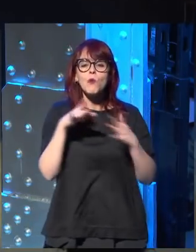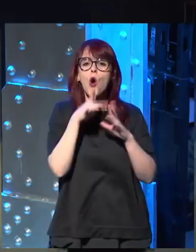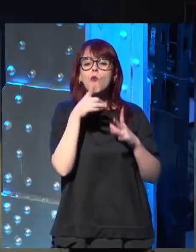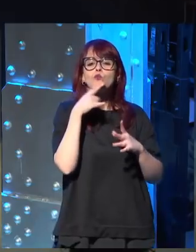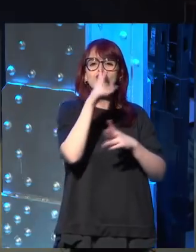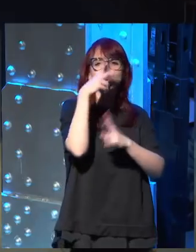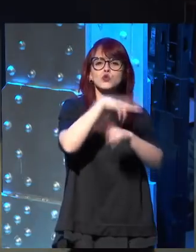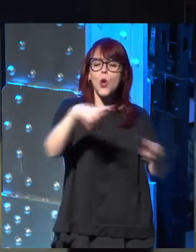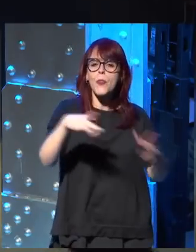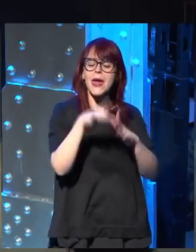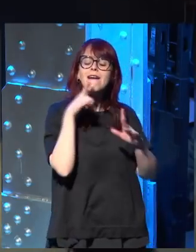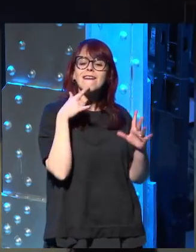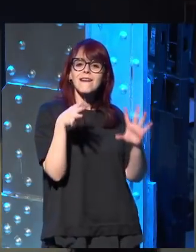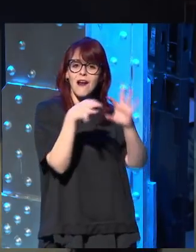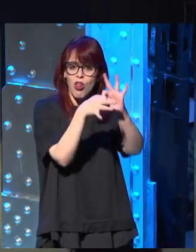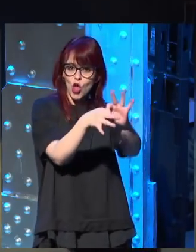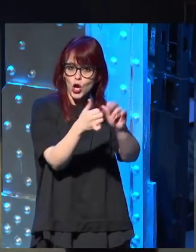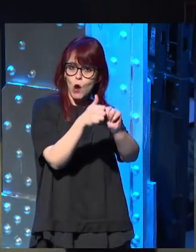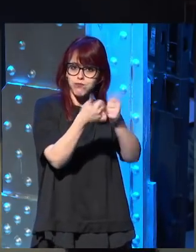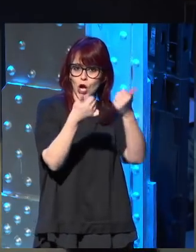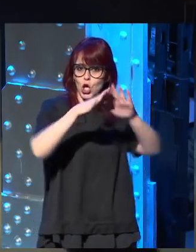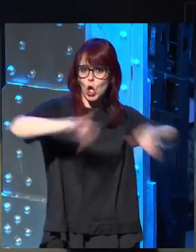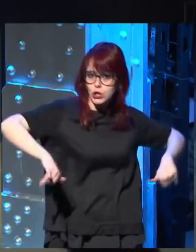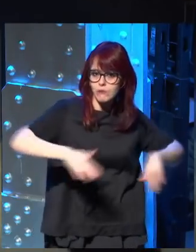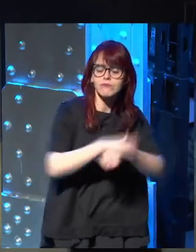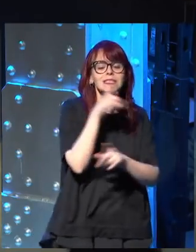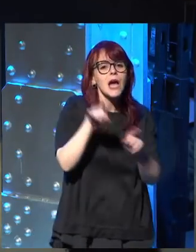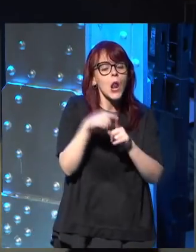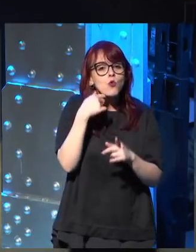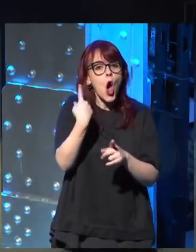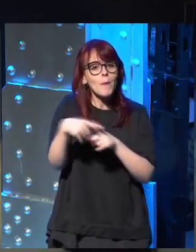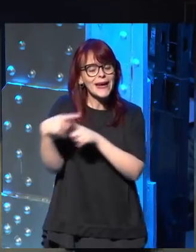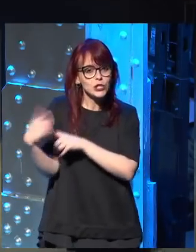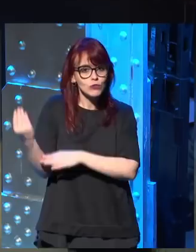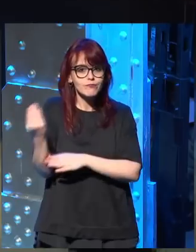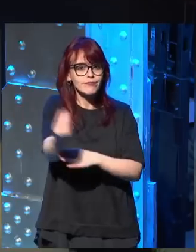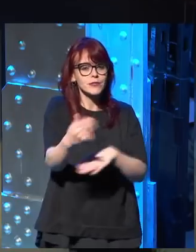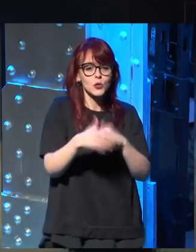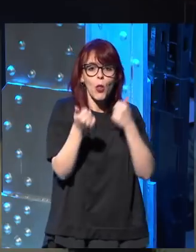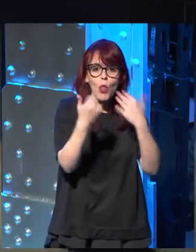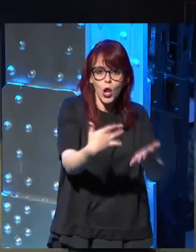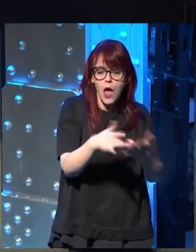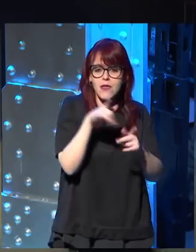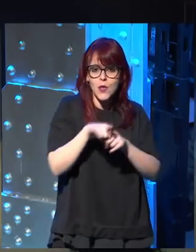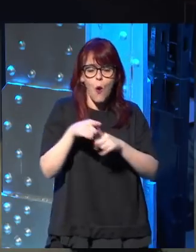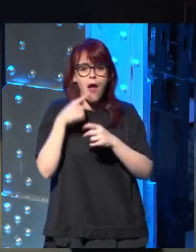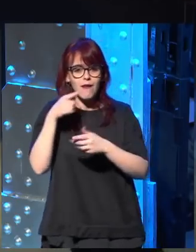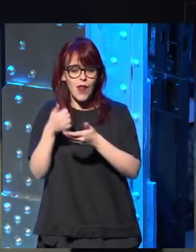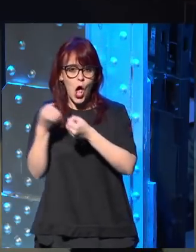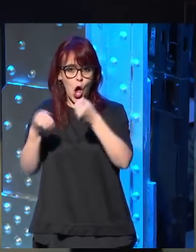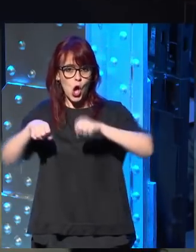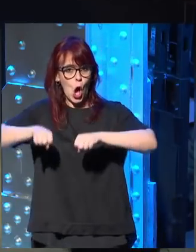donde parejas que han roto su relación donan un objeto que para ellos es importante. Hay desde carricoches